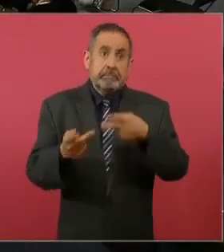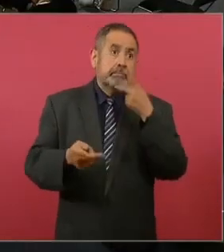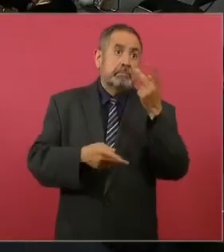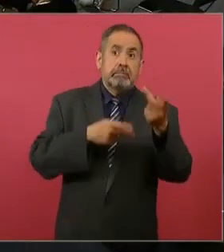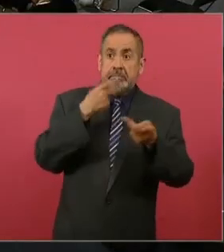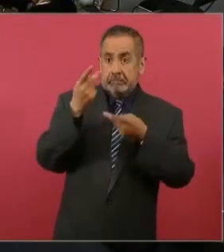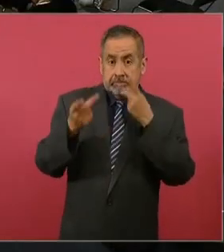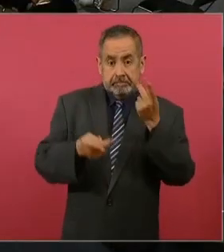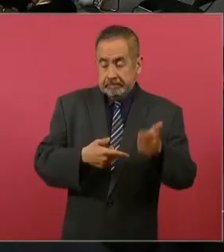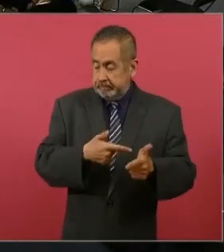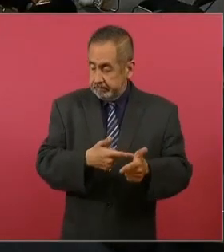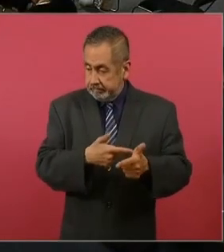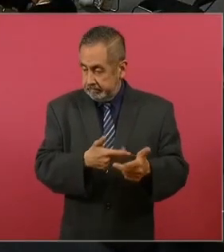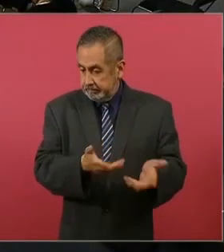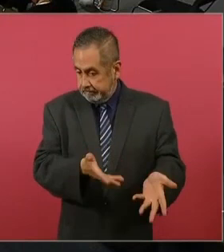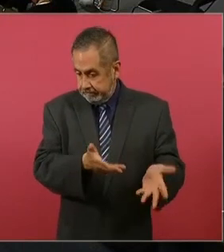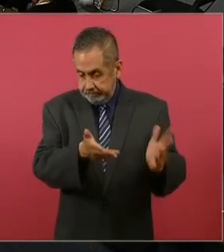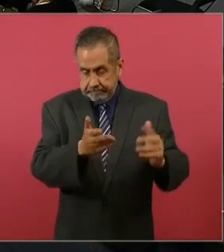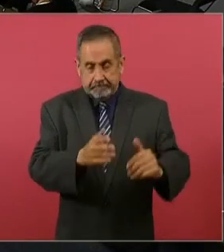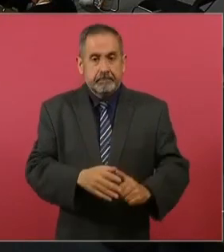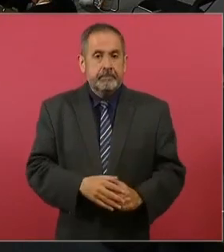diciendo todo, que sigan